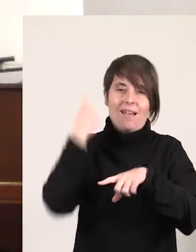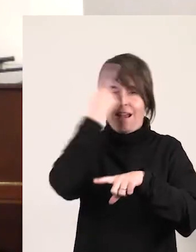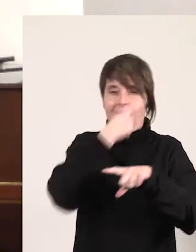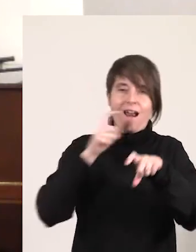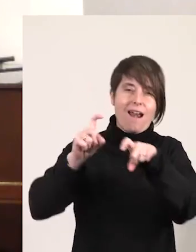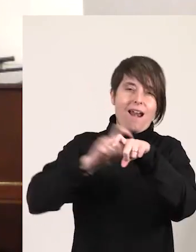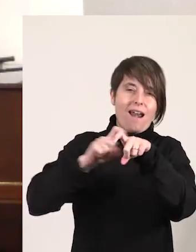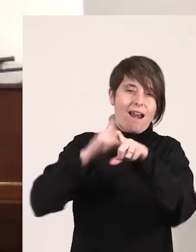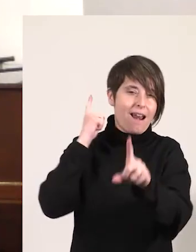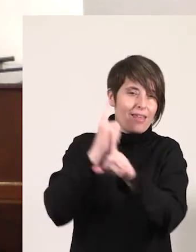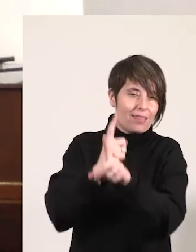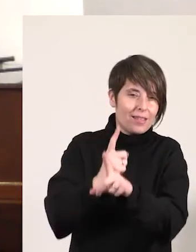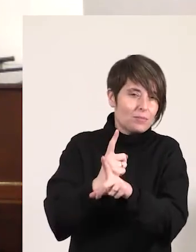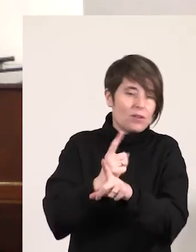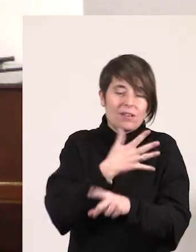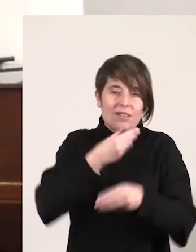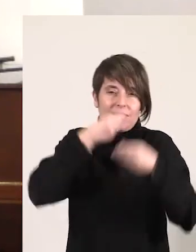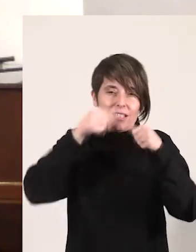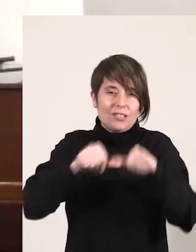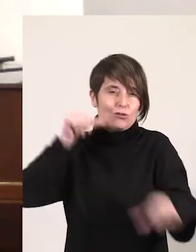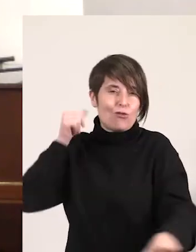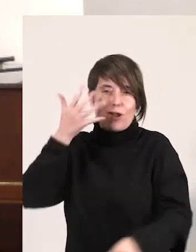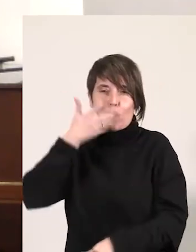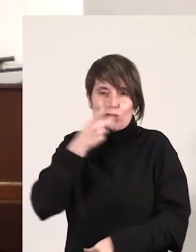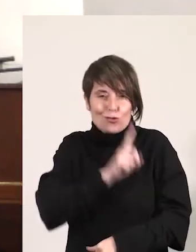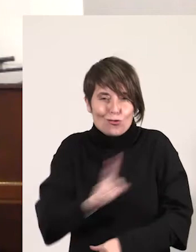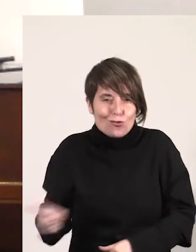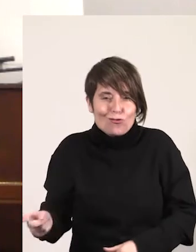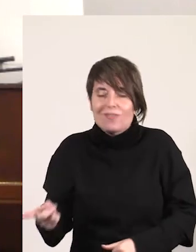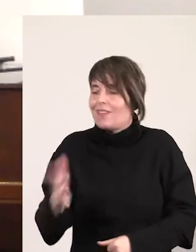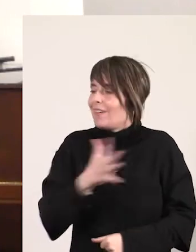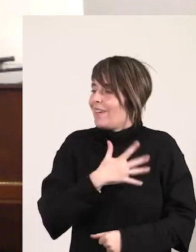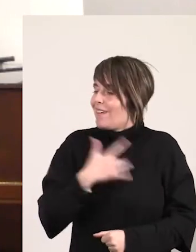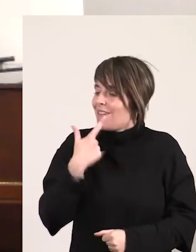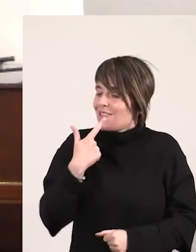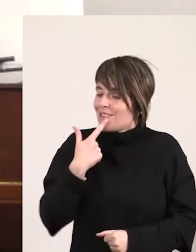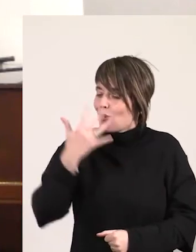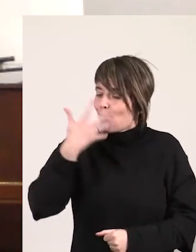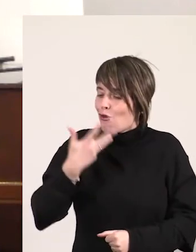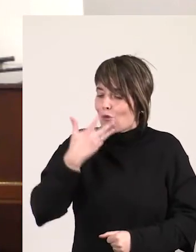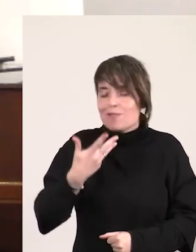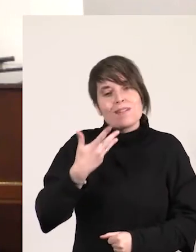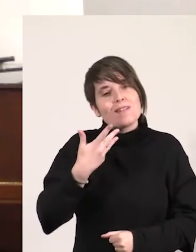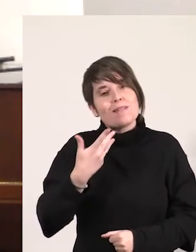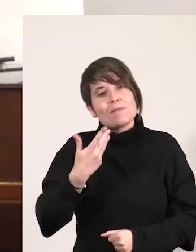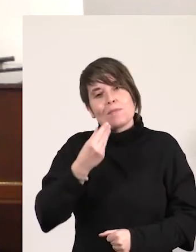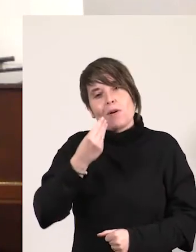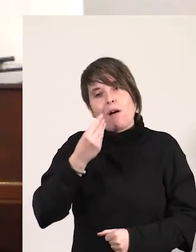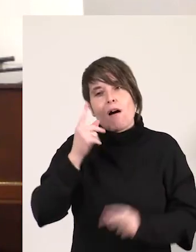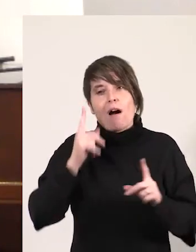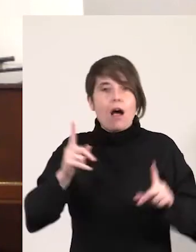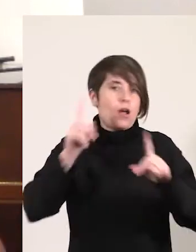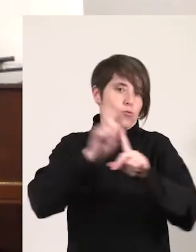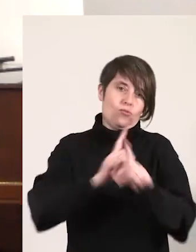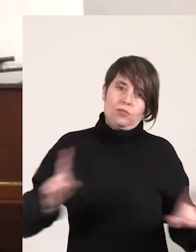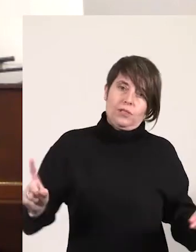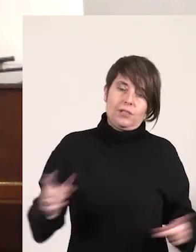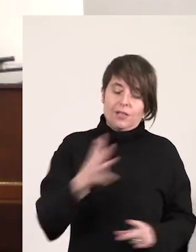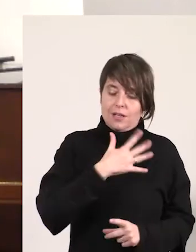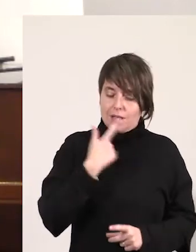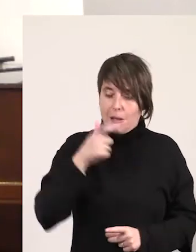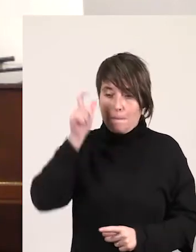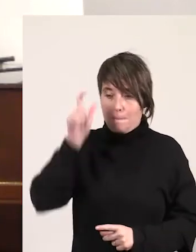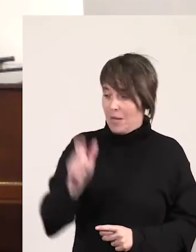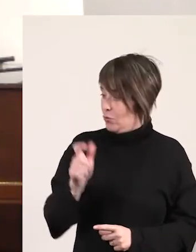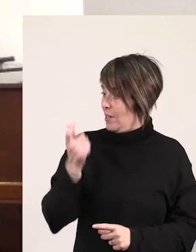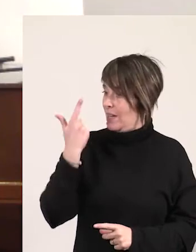patas de ese racismo, ¿no? Que es el desconocimiento de la historia, que no es un desconocimiento casual tampoco.